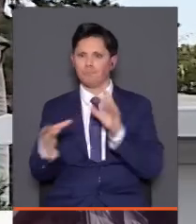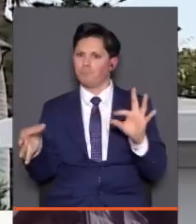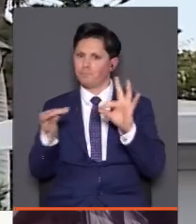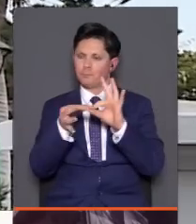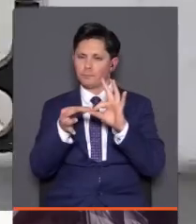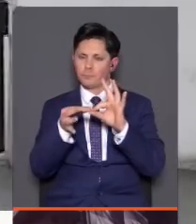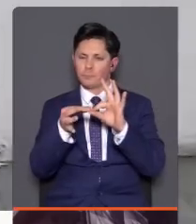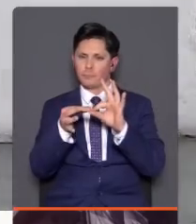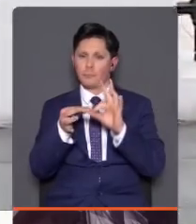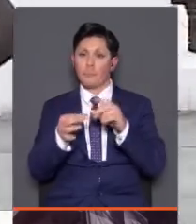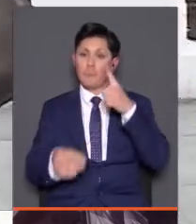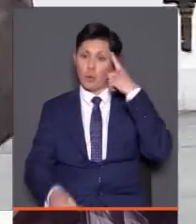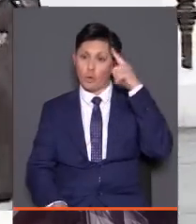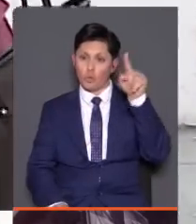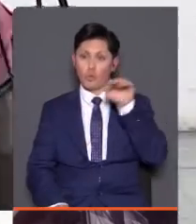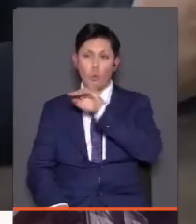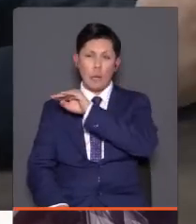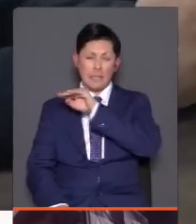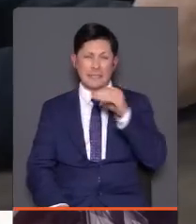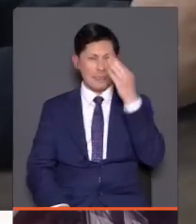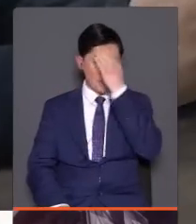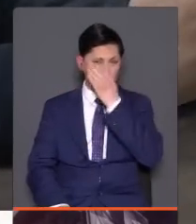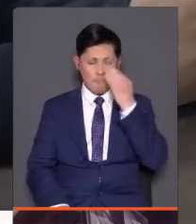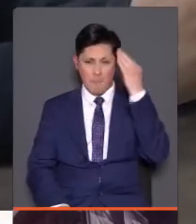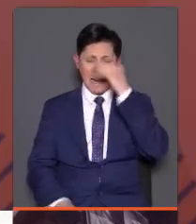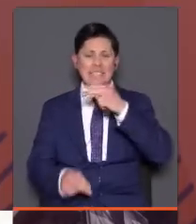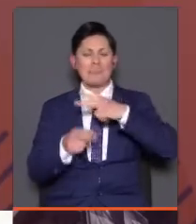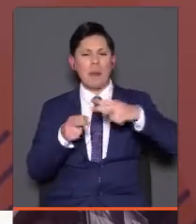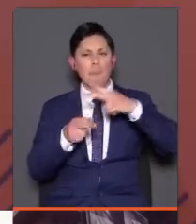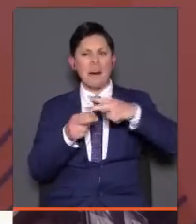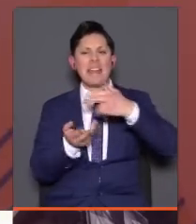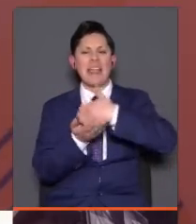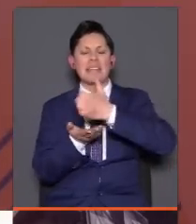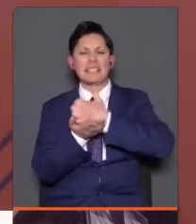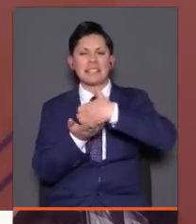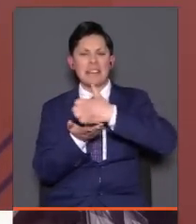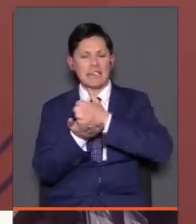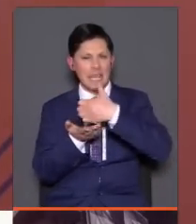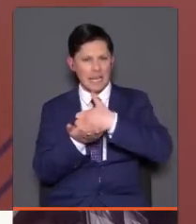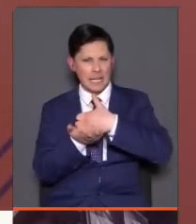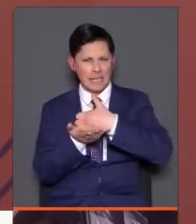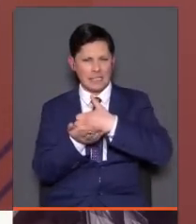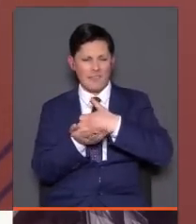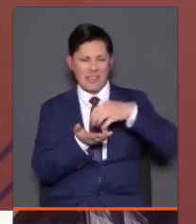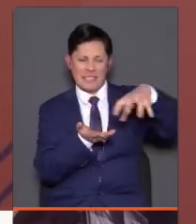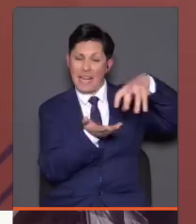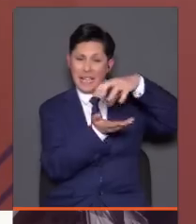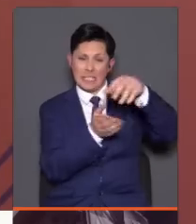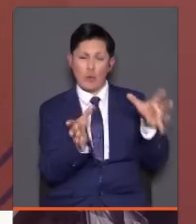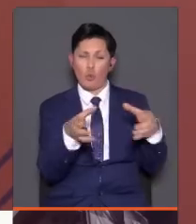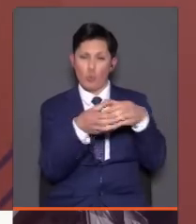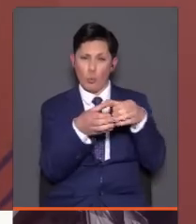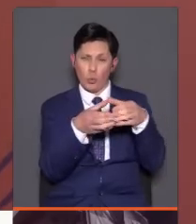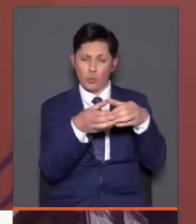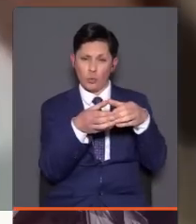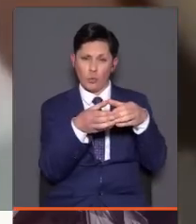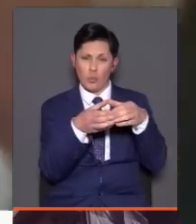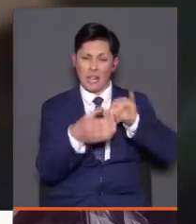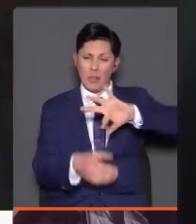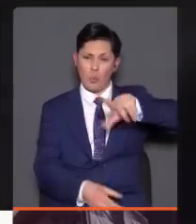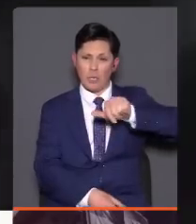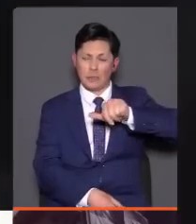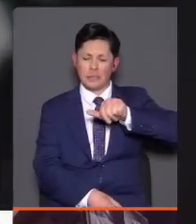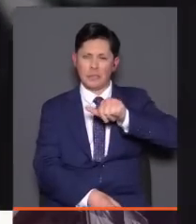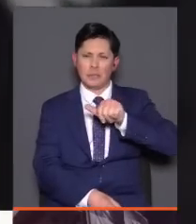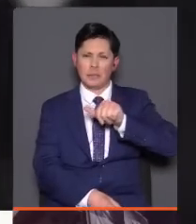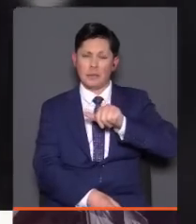Pero bajo cuerda se preparan las estrategias contra esta nueva casta de delincuentes, cuya marca registrada es la crueldad de